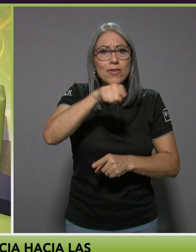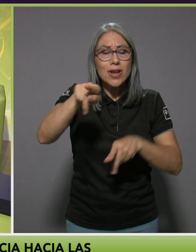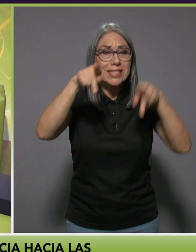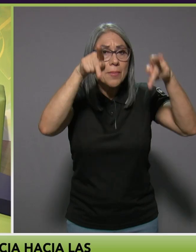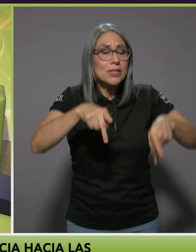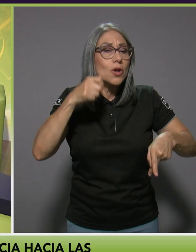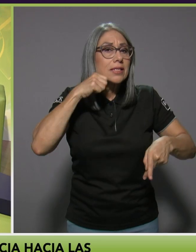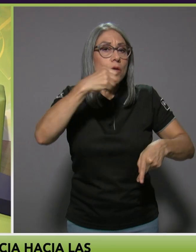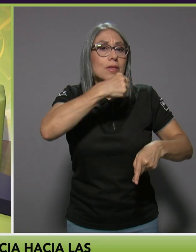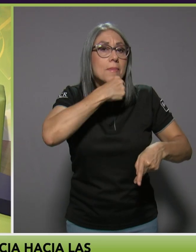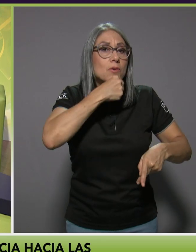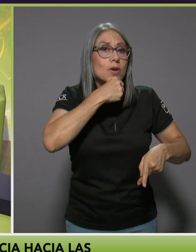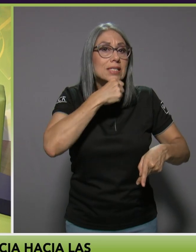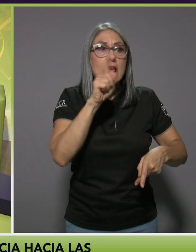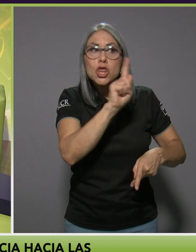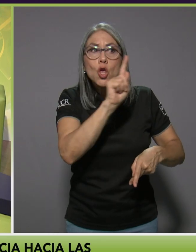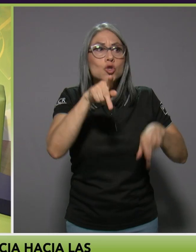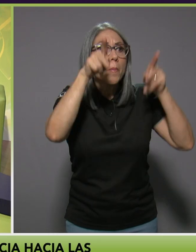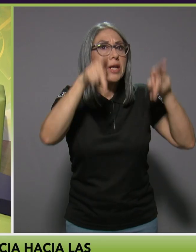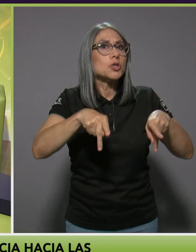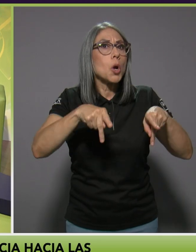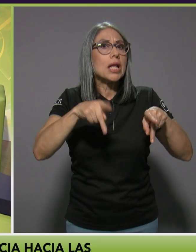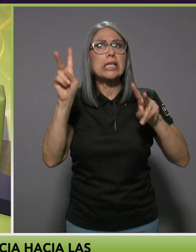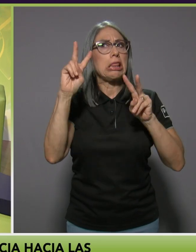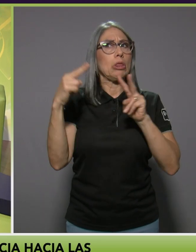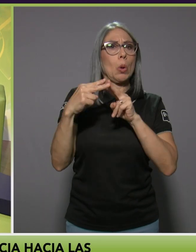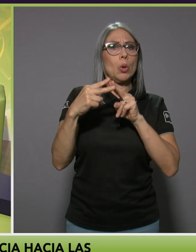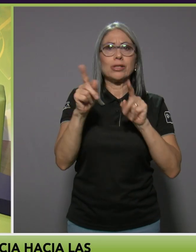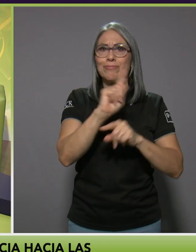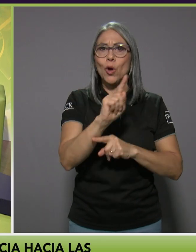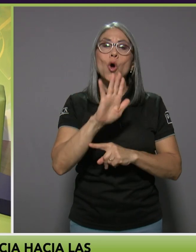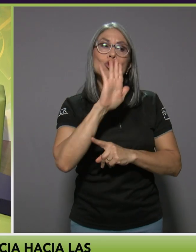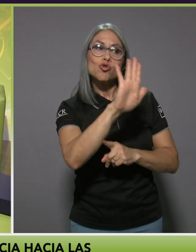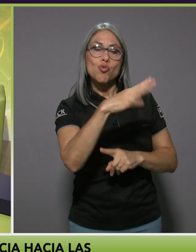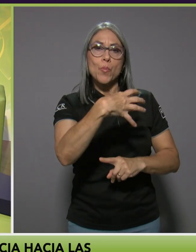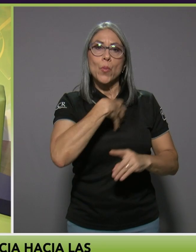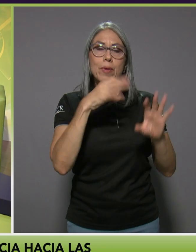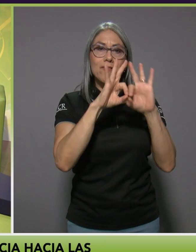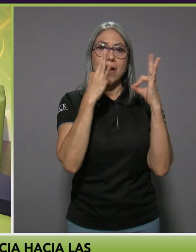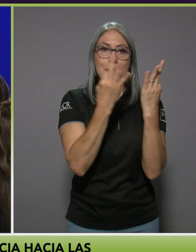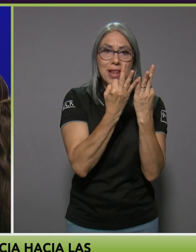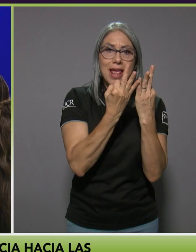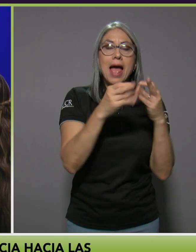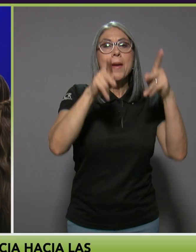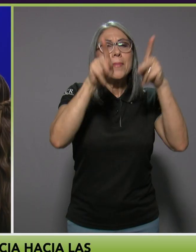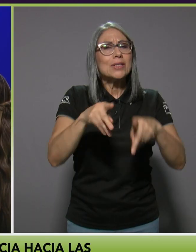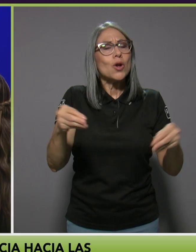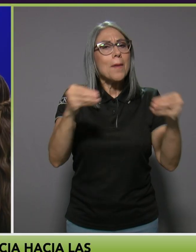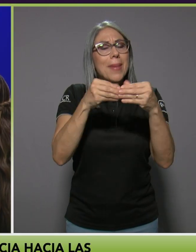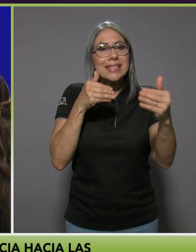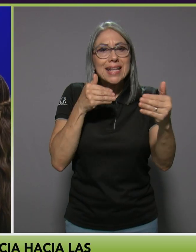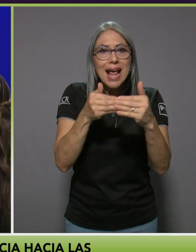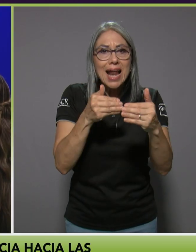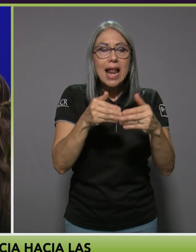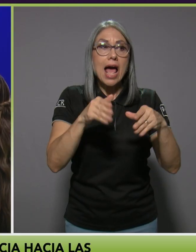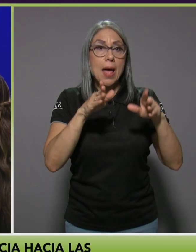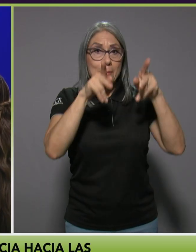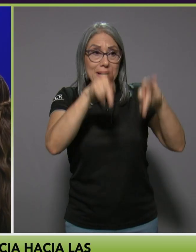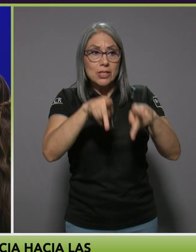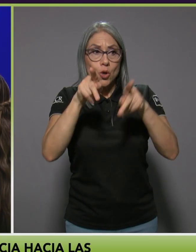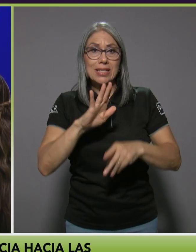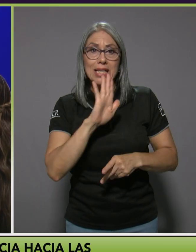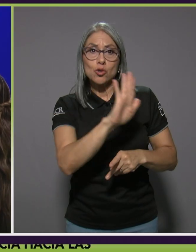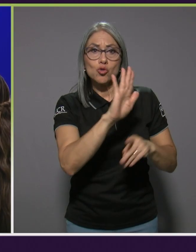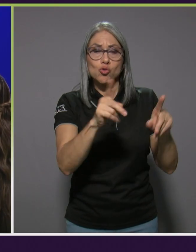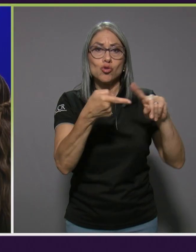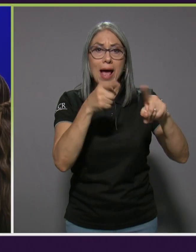son personas ajenas a esta persona, son su familia, son los más cercanos, son los más allegados, son sus amigos. Entonces todos